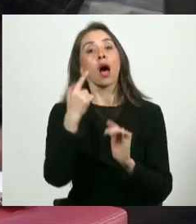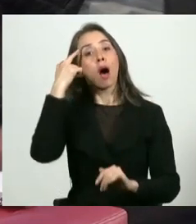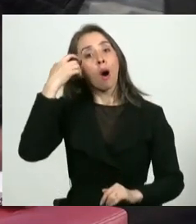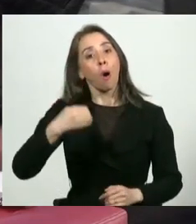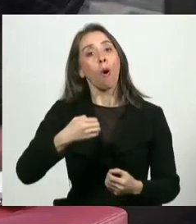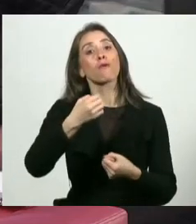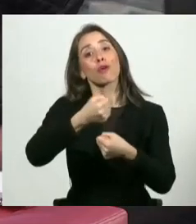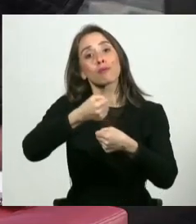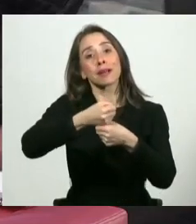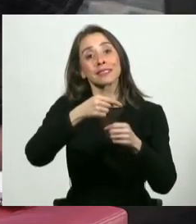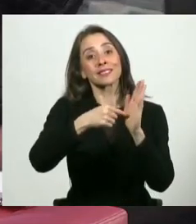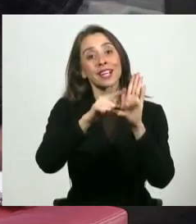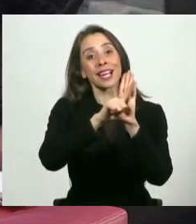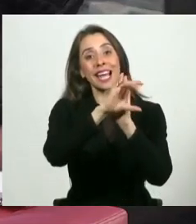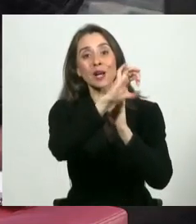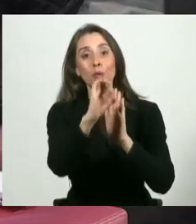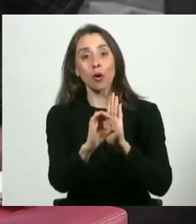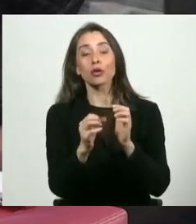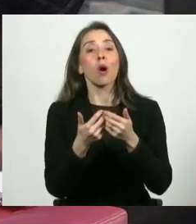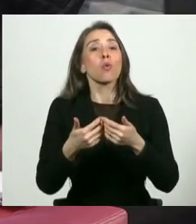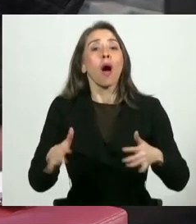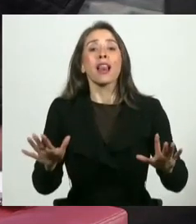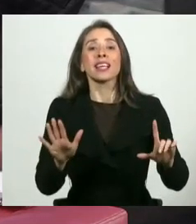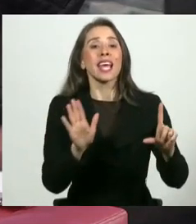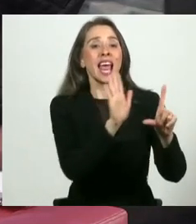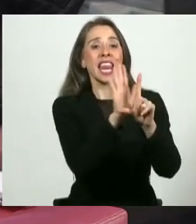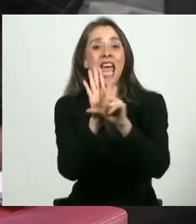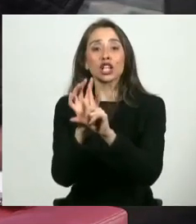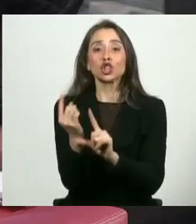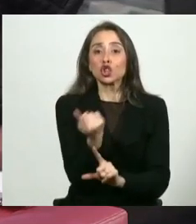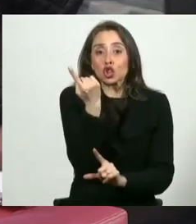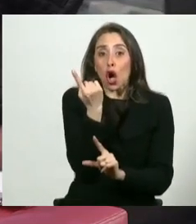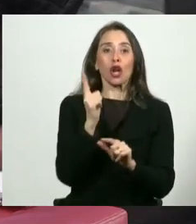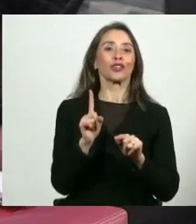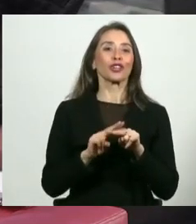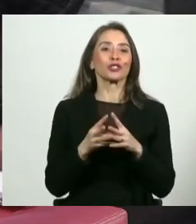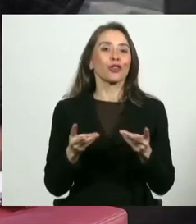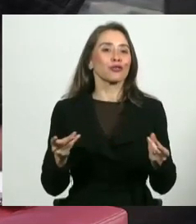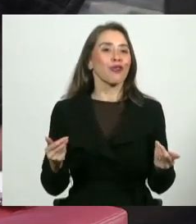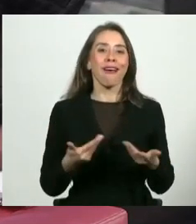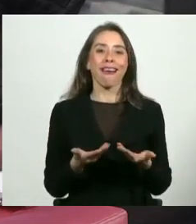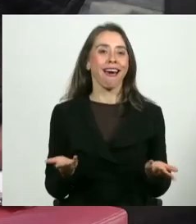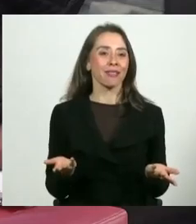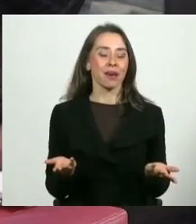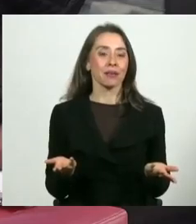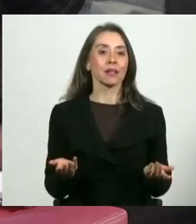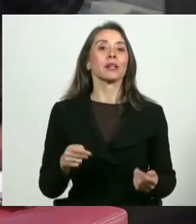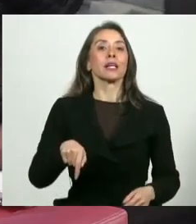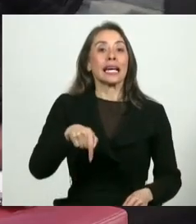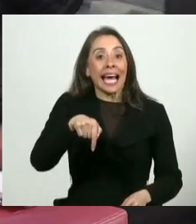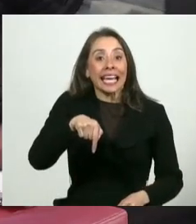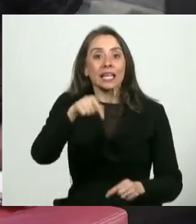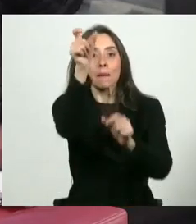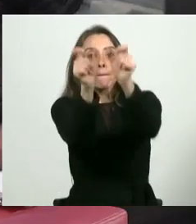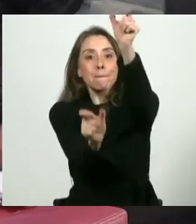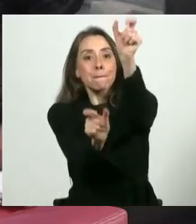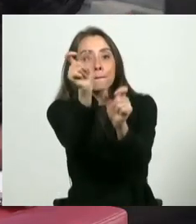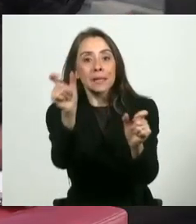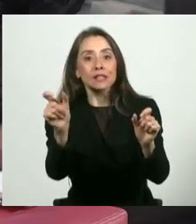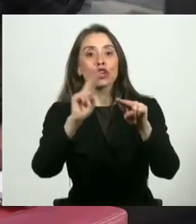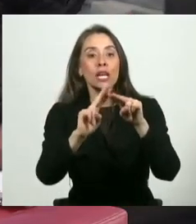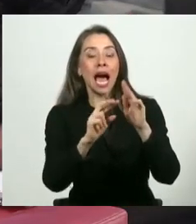ley de cuota, así como cualquier ley, en sí misma no resuelve nada. Aquí somos las personas las que hacemos